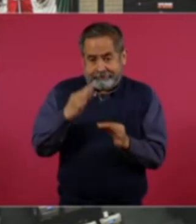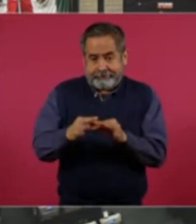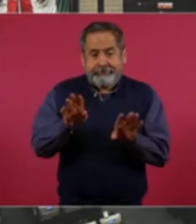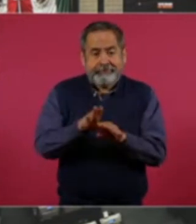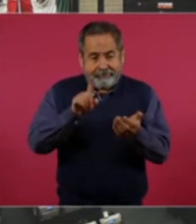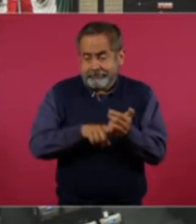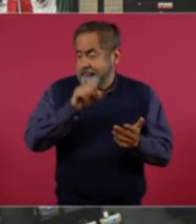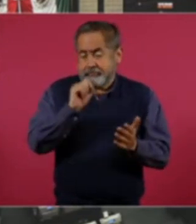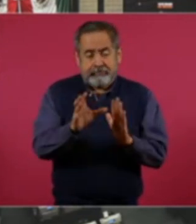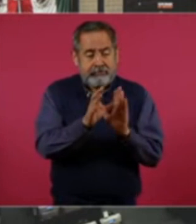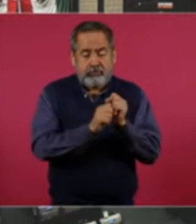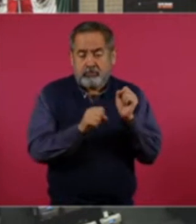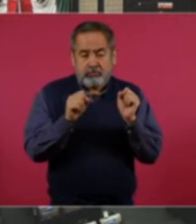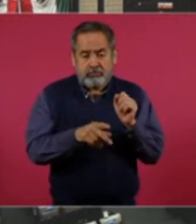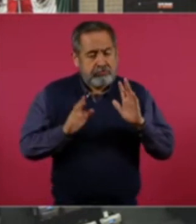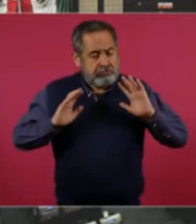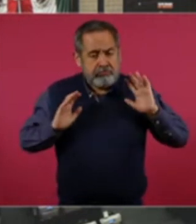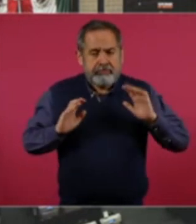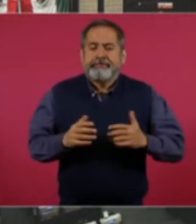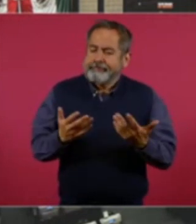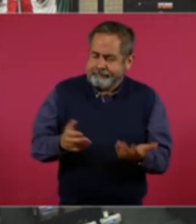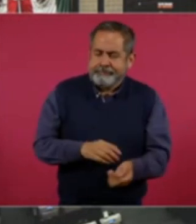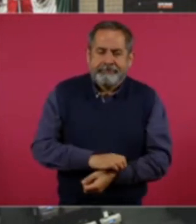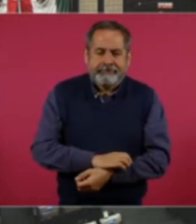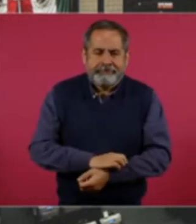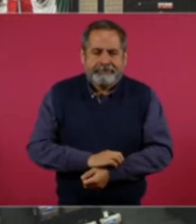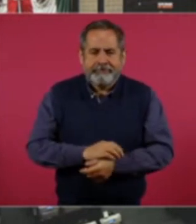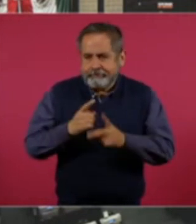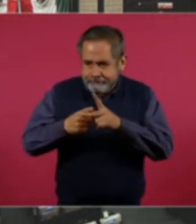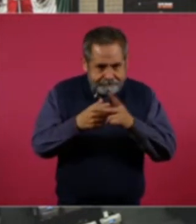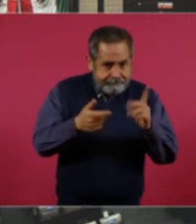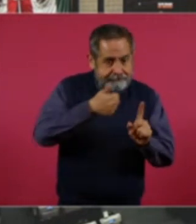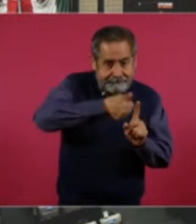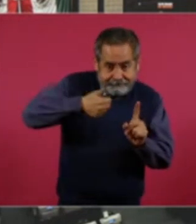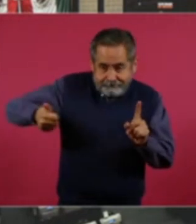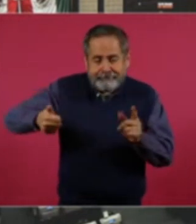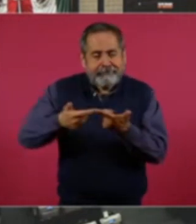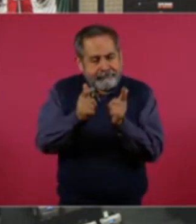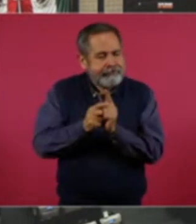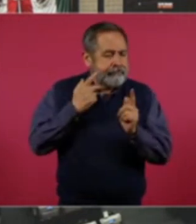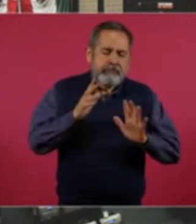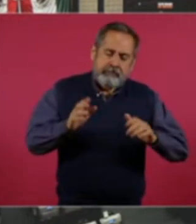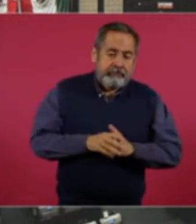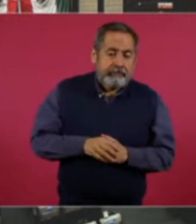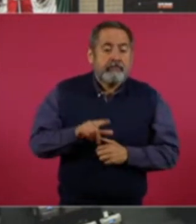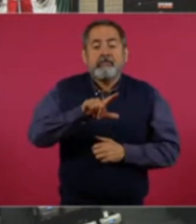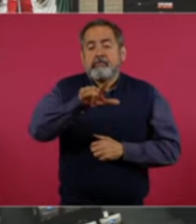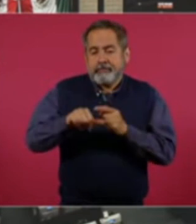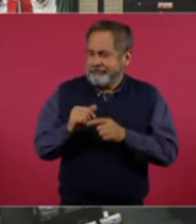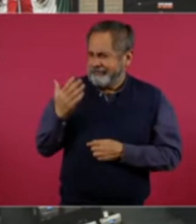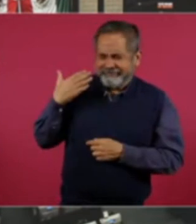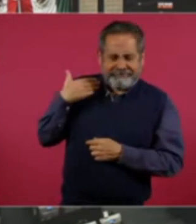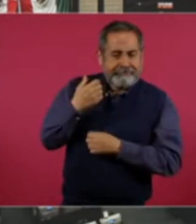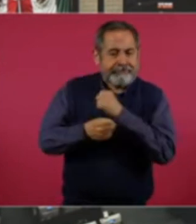la Carta Magna. Por eso se aplicó una distribución por partido. Y lo mismo recientemente